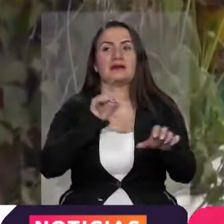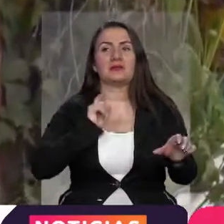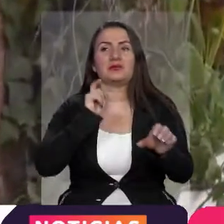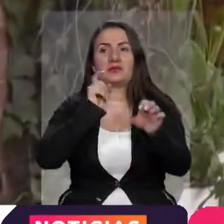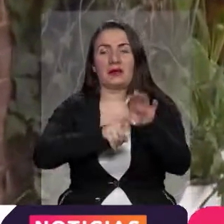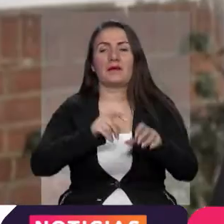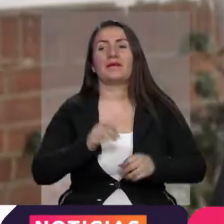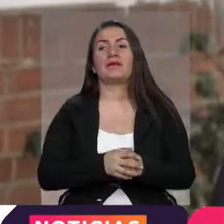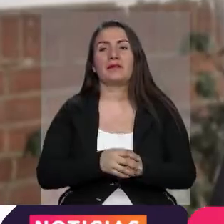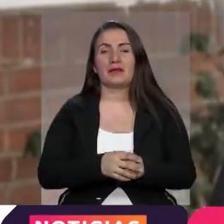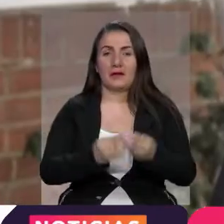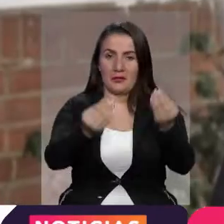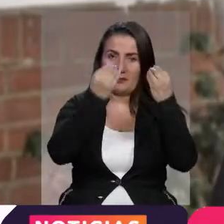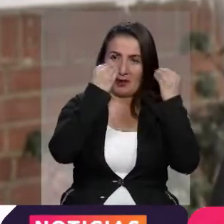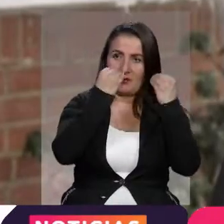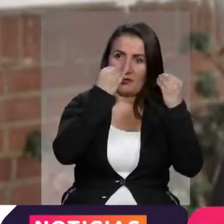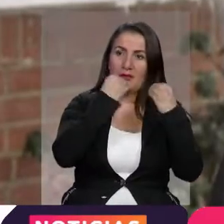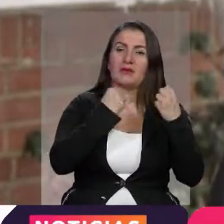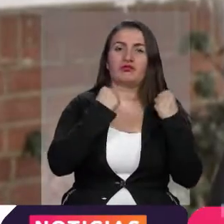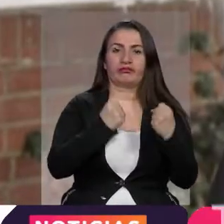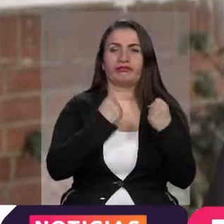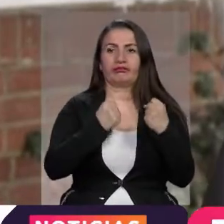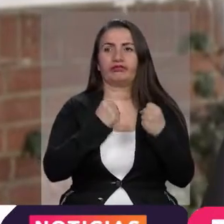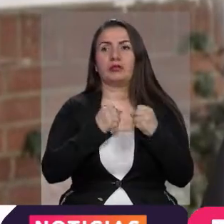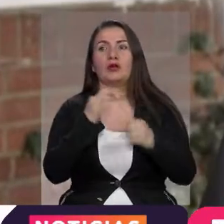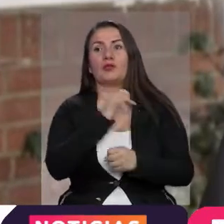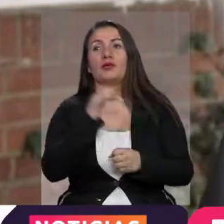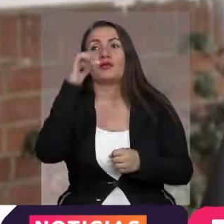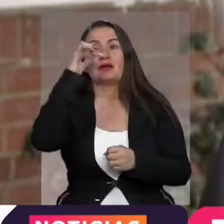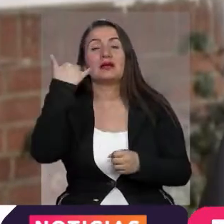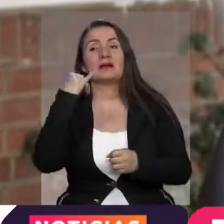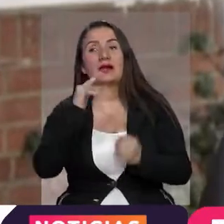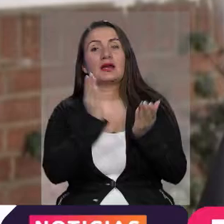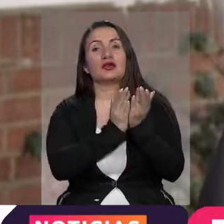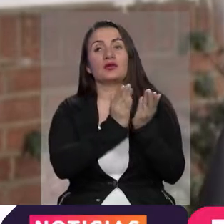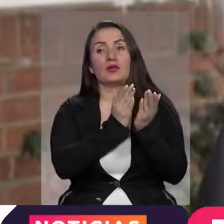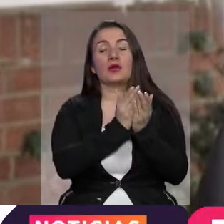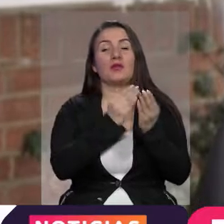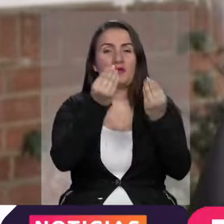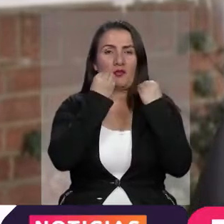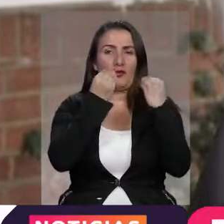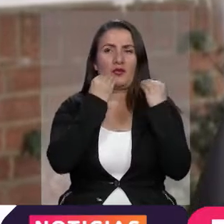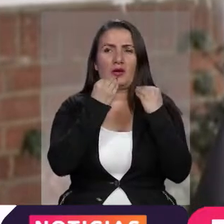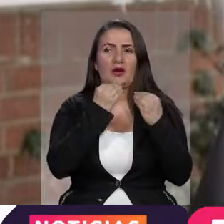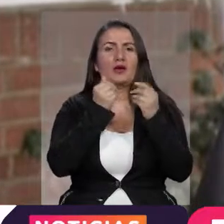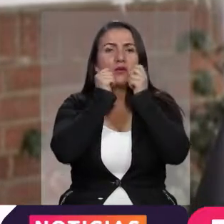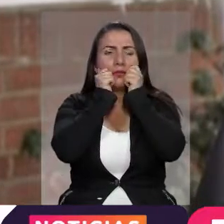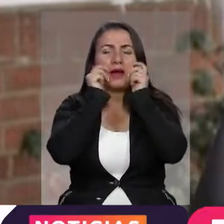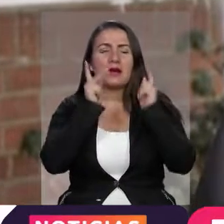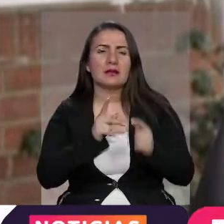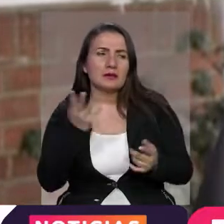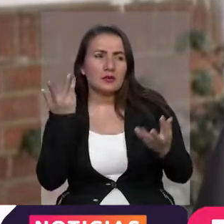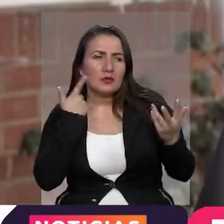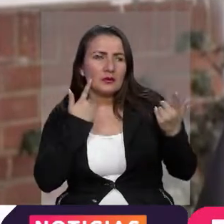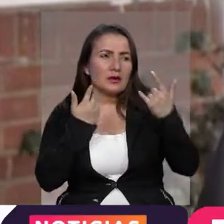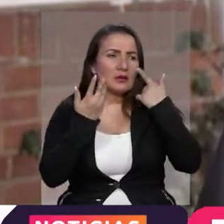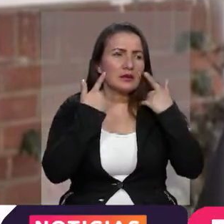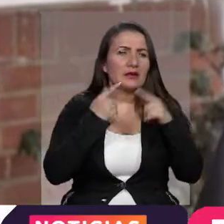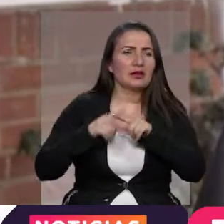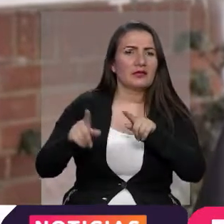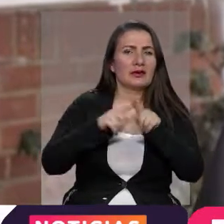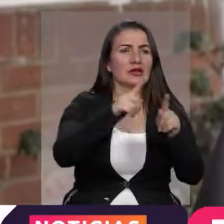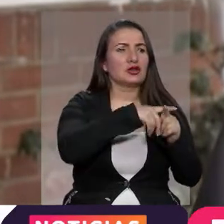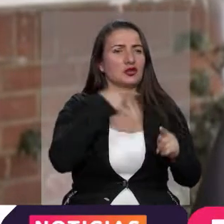entidad. Me formó más allá de la profesión y de lo que ya había estudiado, me formó en la parte humana, escuchar diferentes